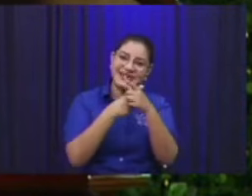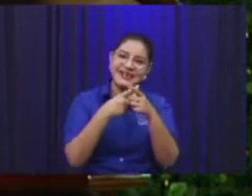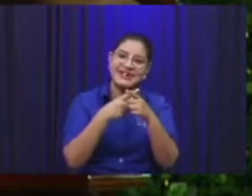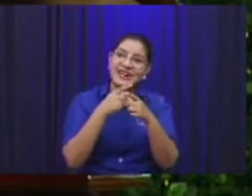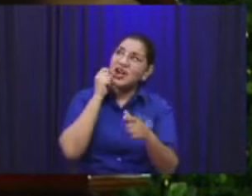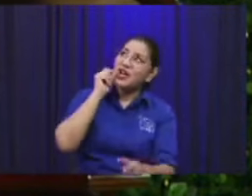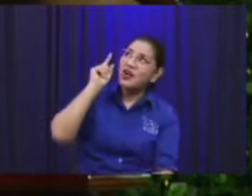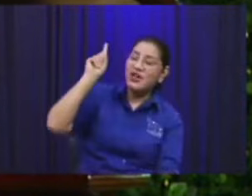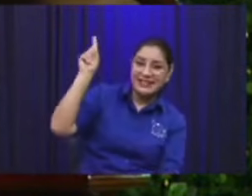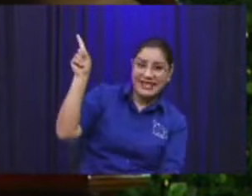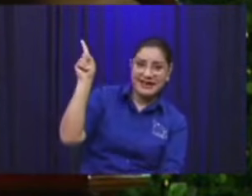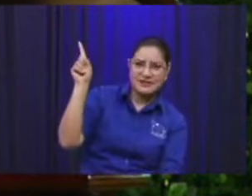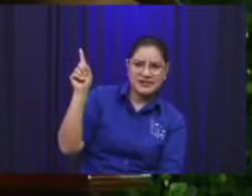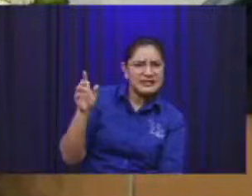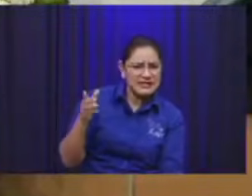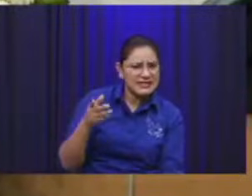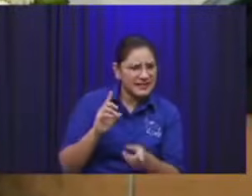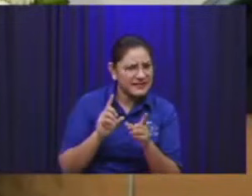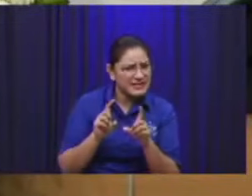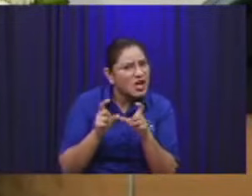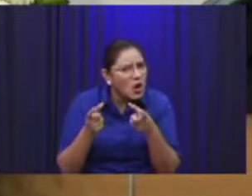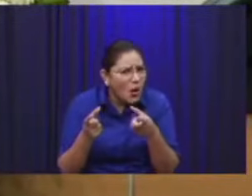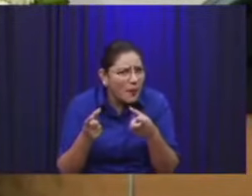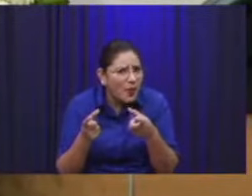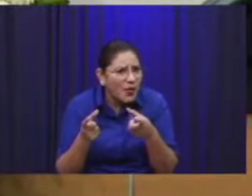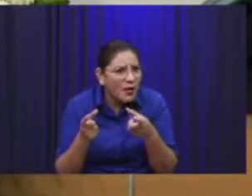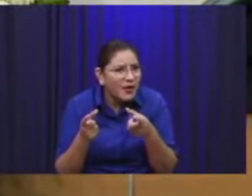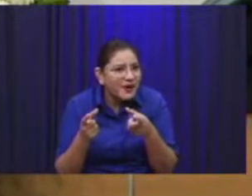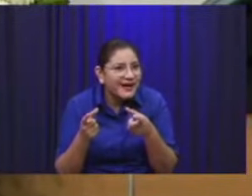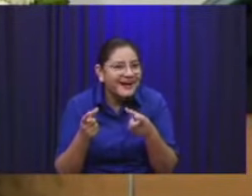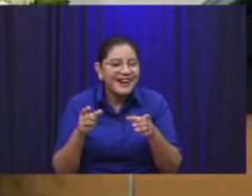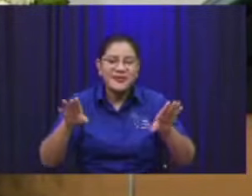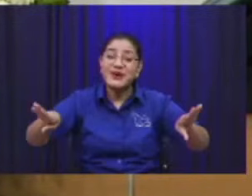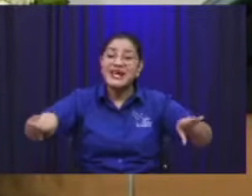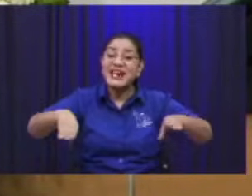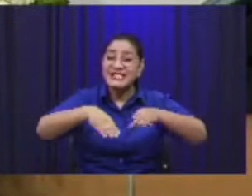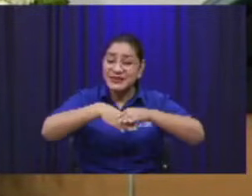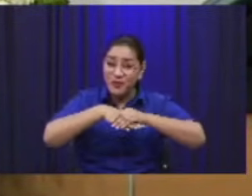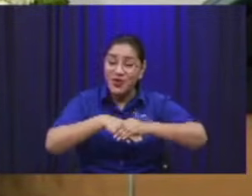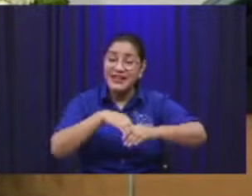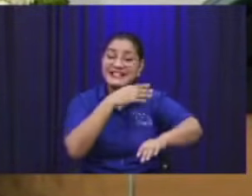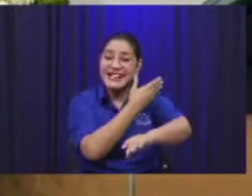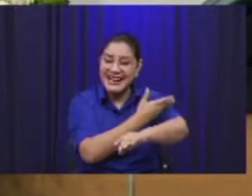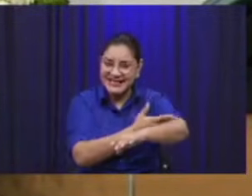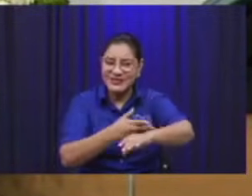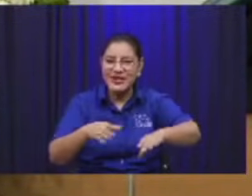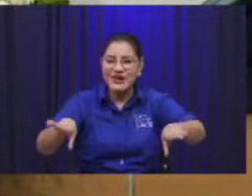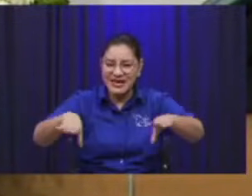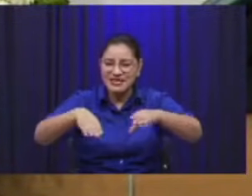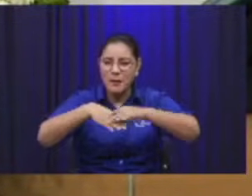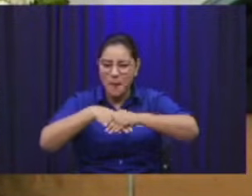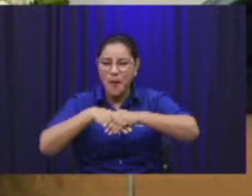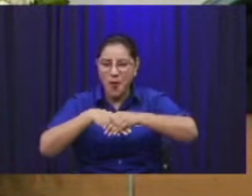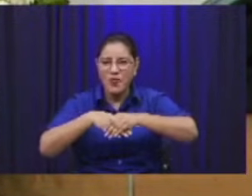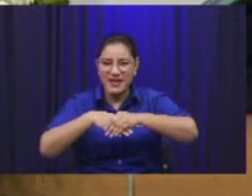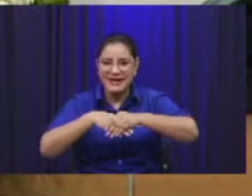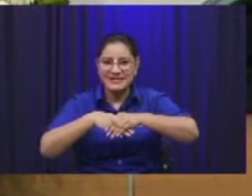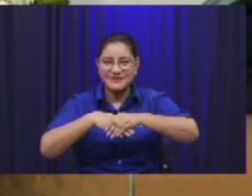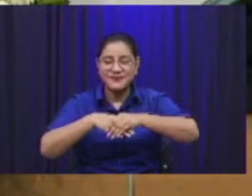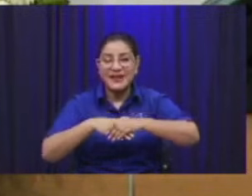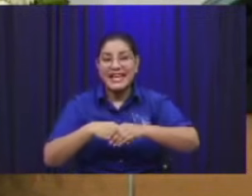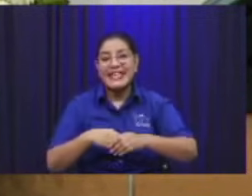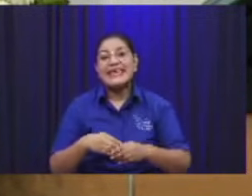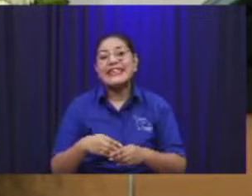pero sabes cómo te lo dijo germán las bodas de que son tremendas las dudas que el novio